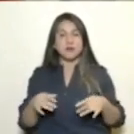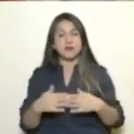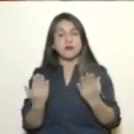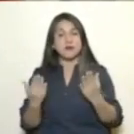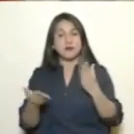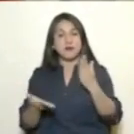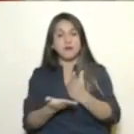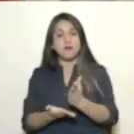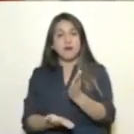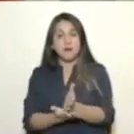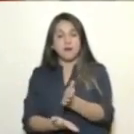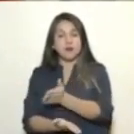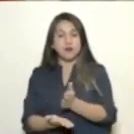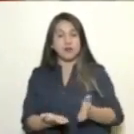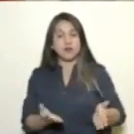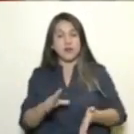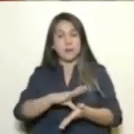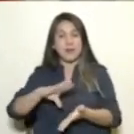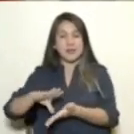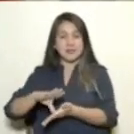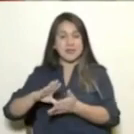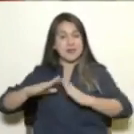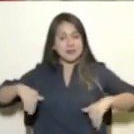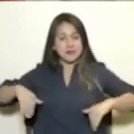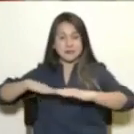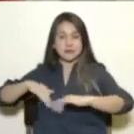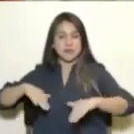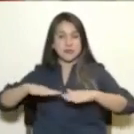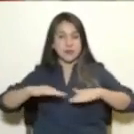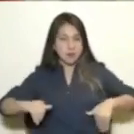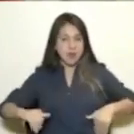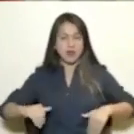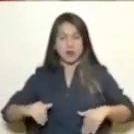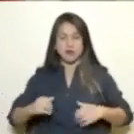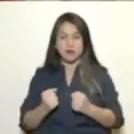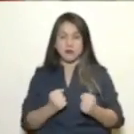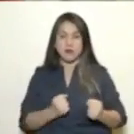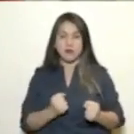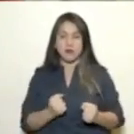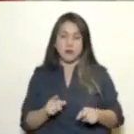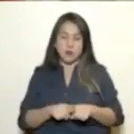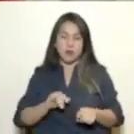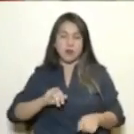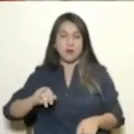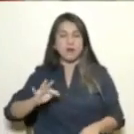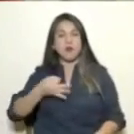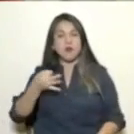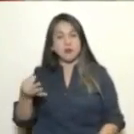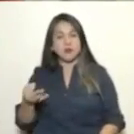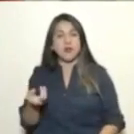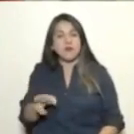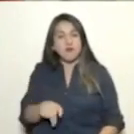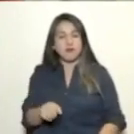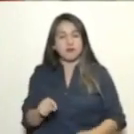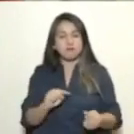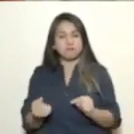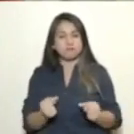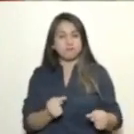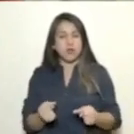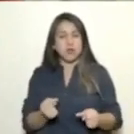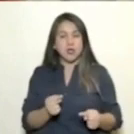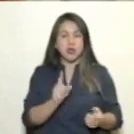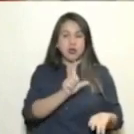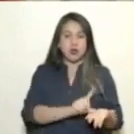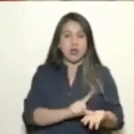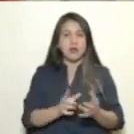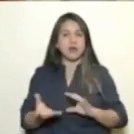flujo, se separan los países entre sí fuertemente, lo vamos a comentar después específicamente, vuelve a colocar esta tensión entre lo local y